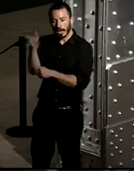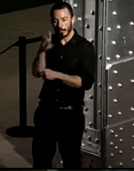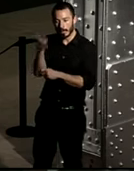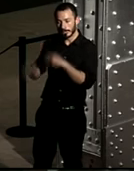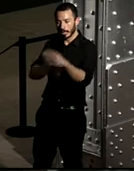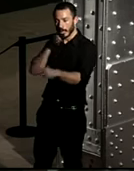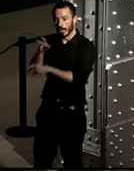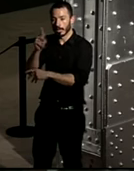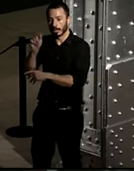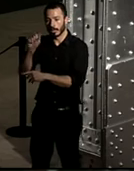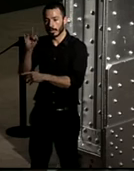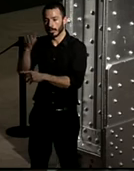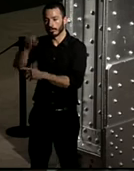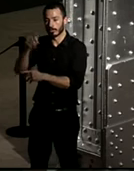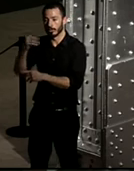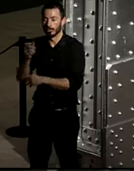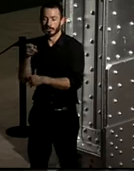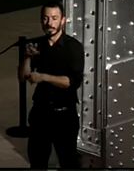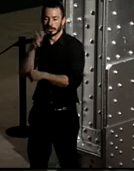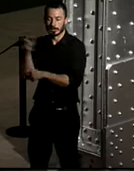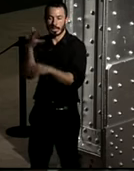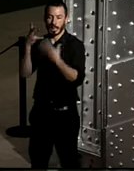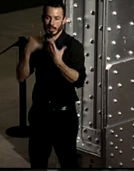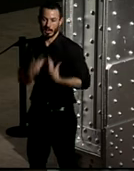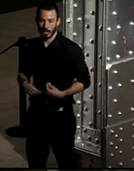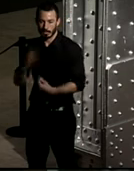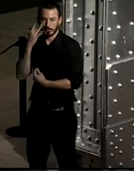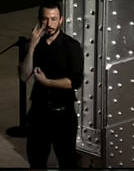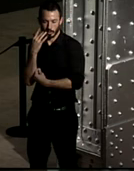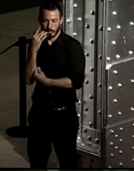la realidad en el estado más puro y más desgraciado. ¿Lo haríais?